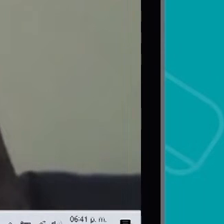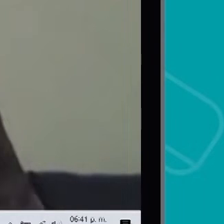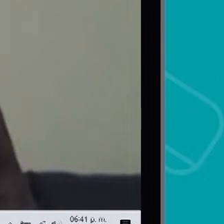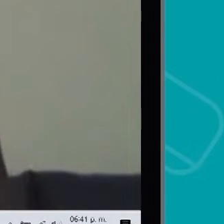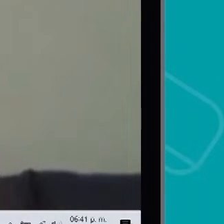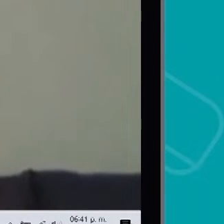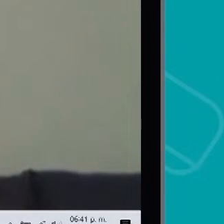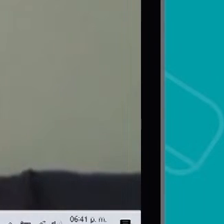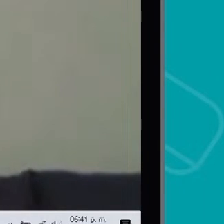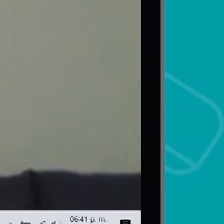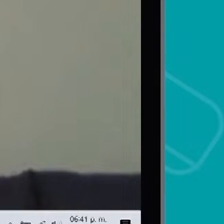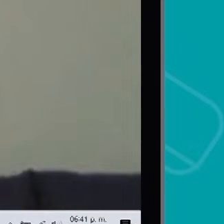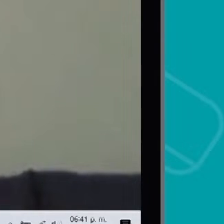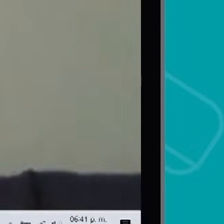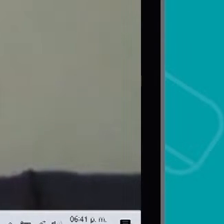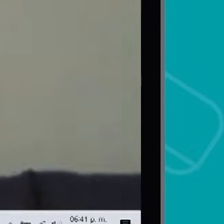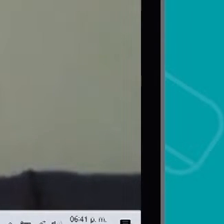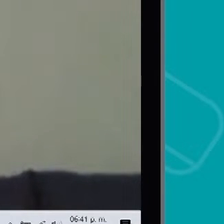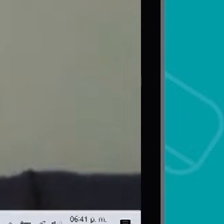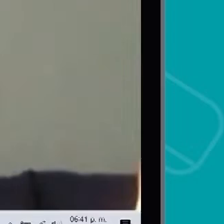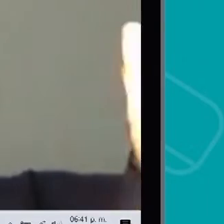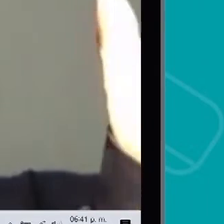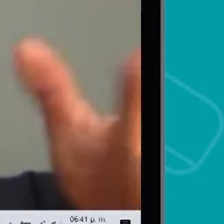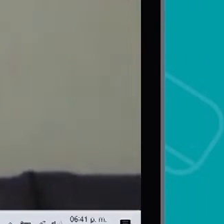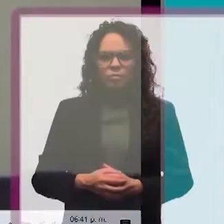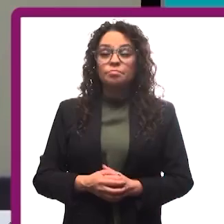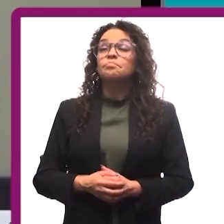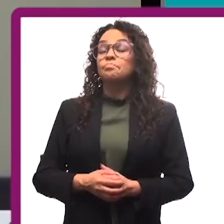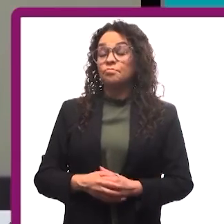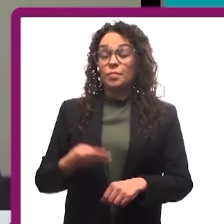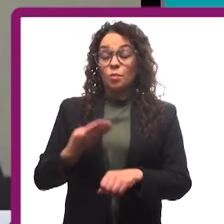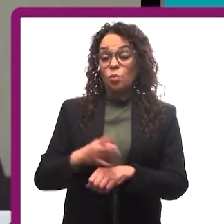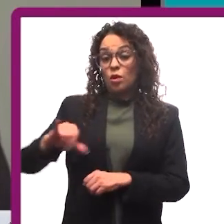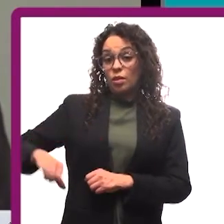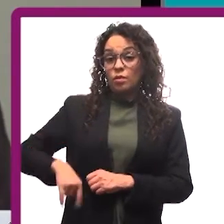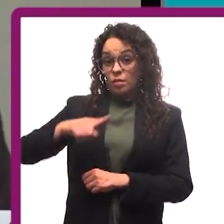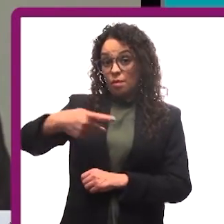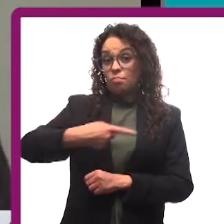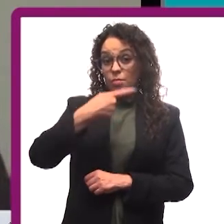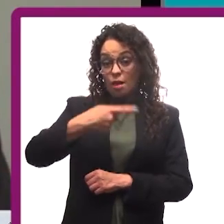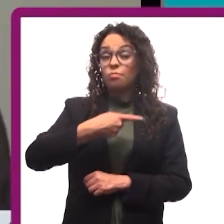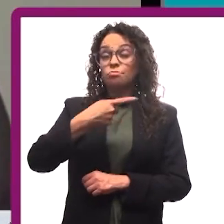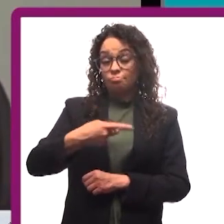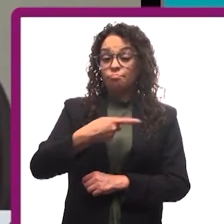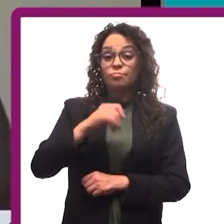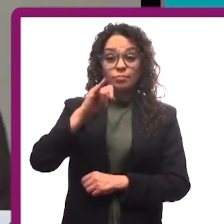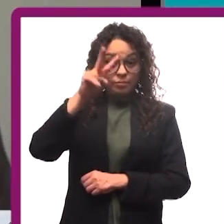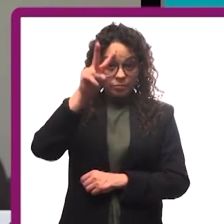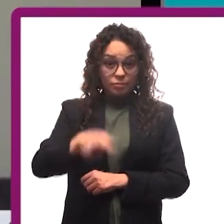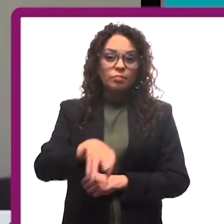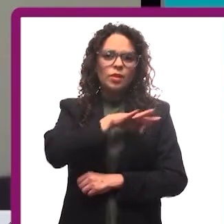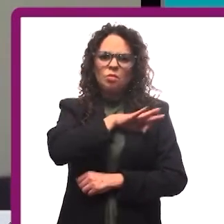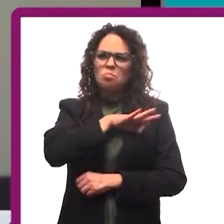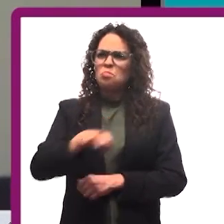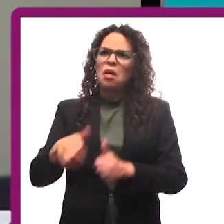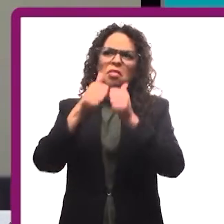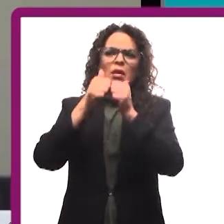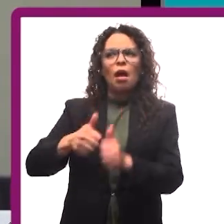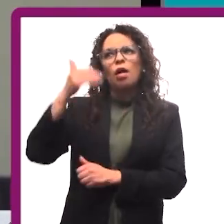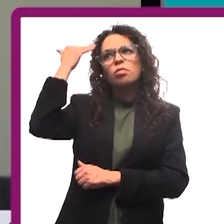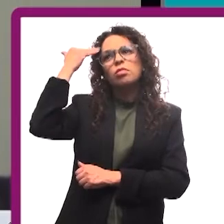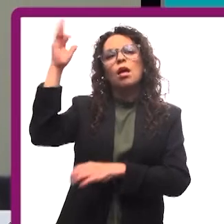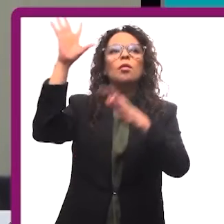Sí, bueno, pues abres ahí una pregunta interesantísima y enorme. Realmente podríamos quedarnos mucho tiempo